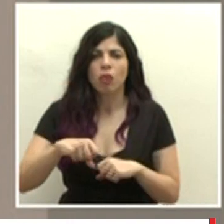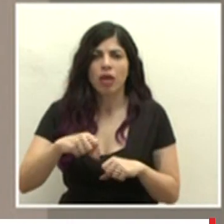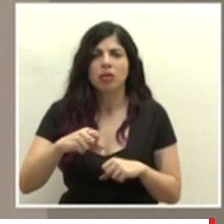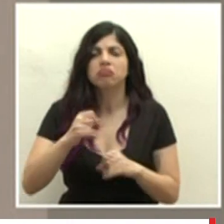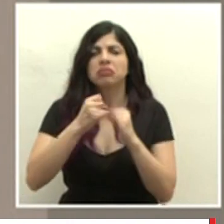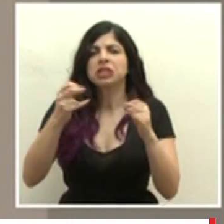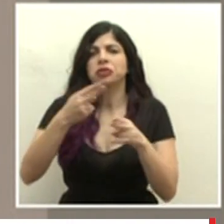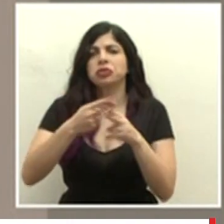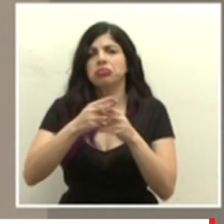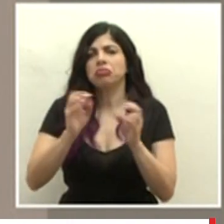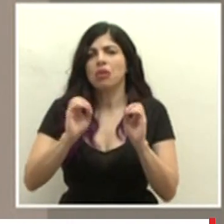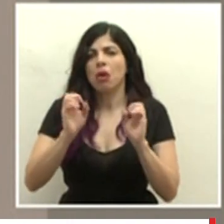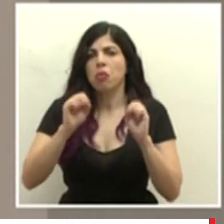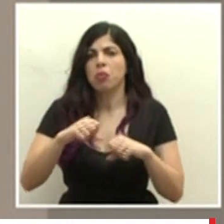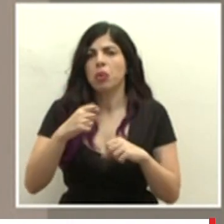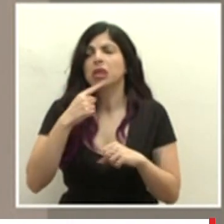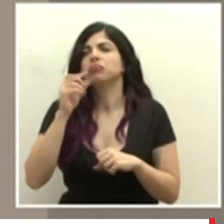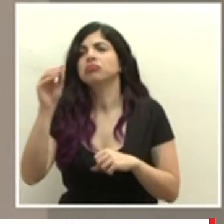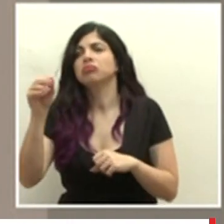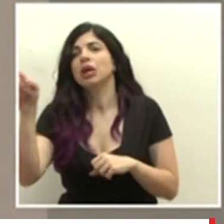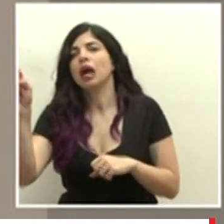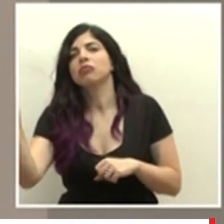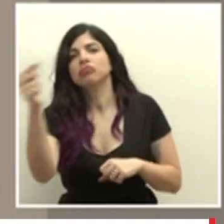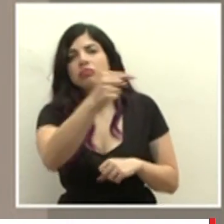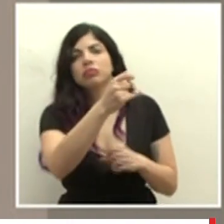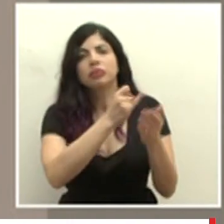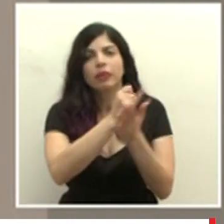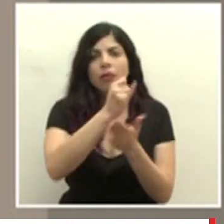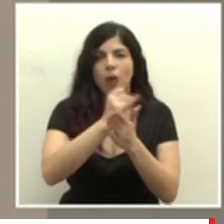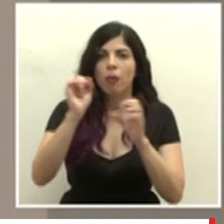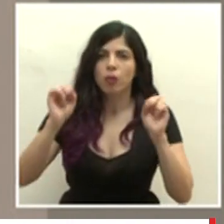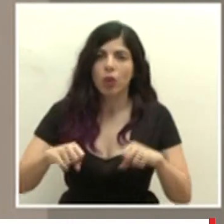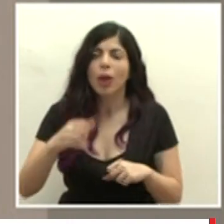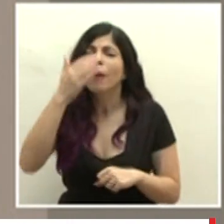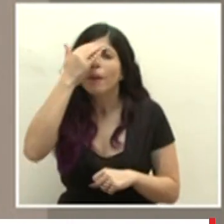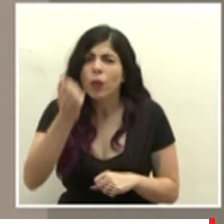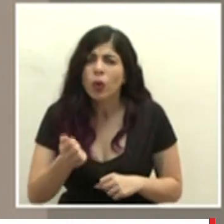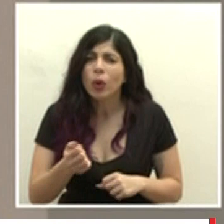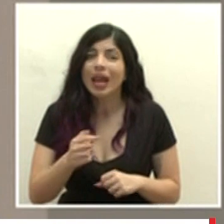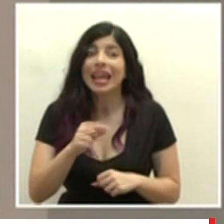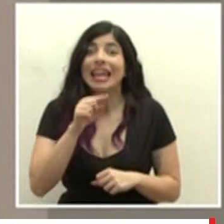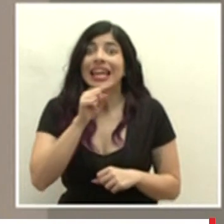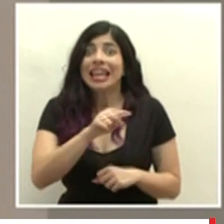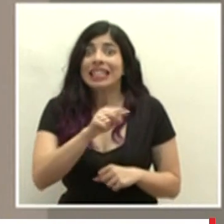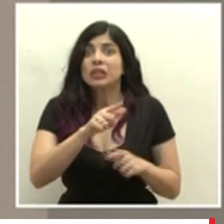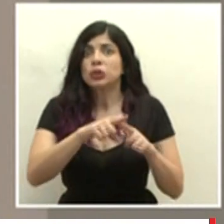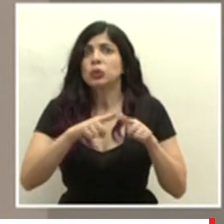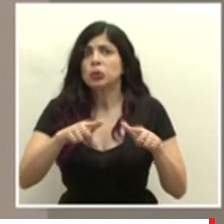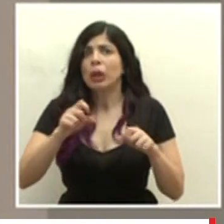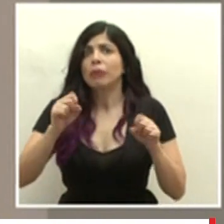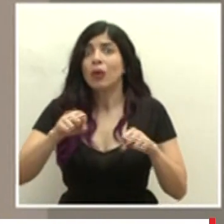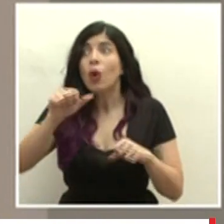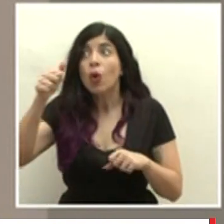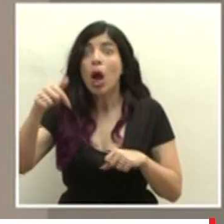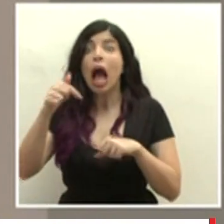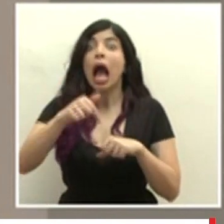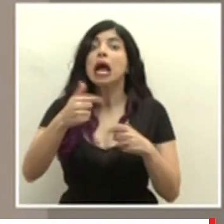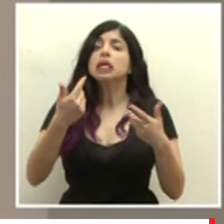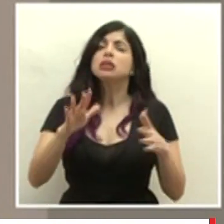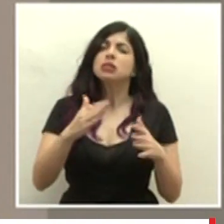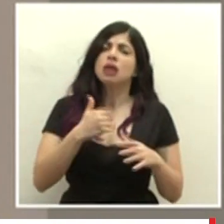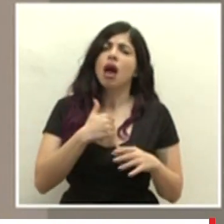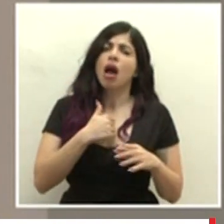incluso anónima para que hagamos la investigación respectiva, porque insisto, es un potencial en otros países. Aquí hemos tenido